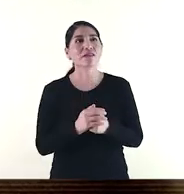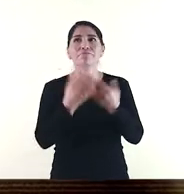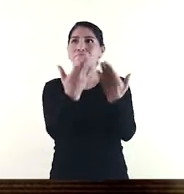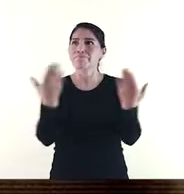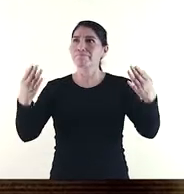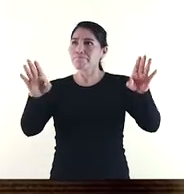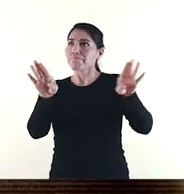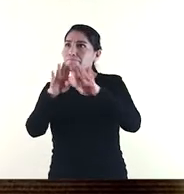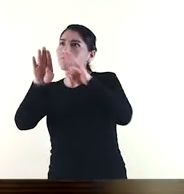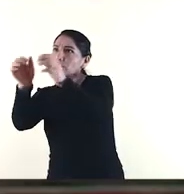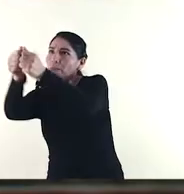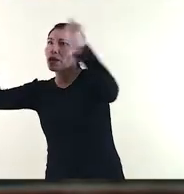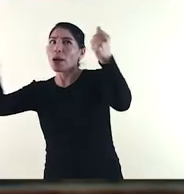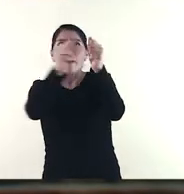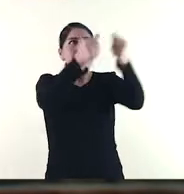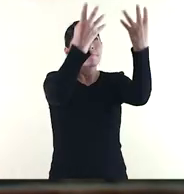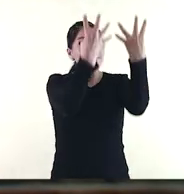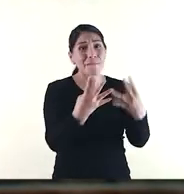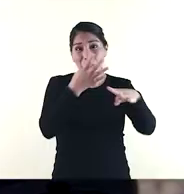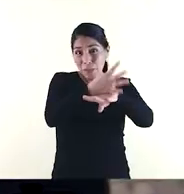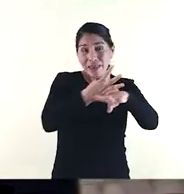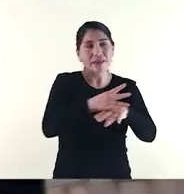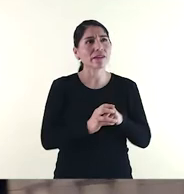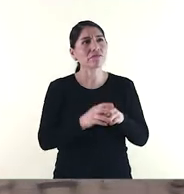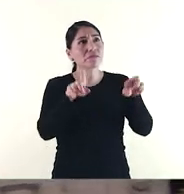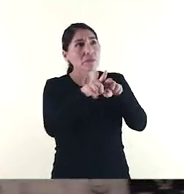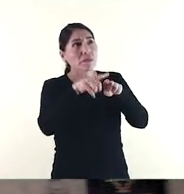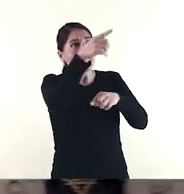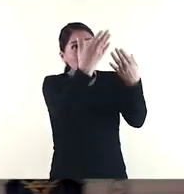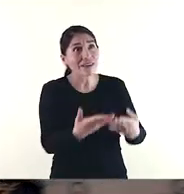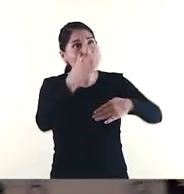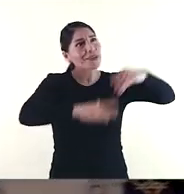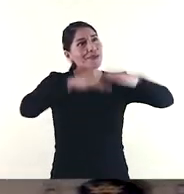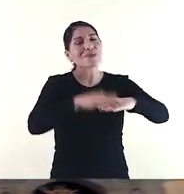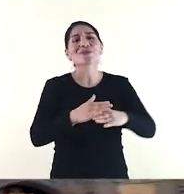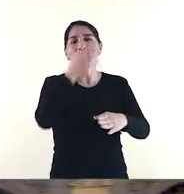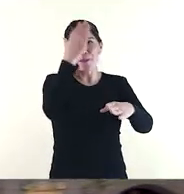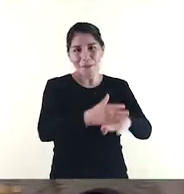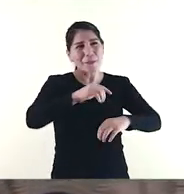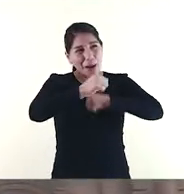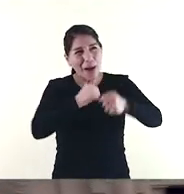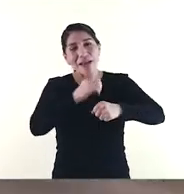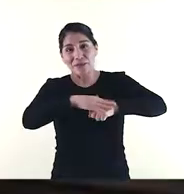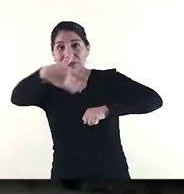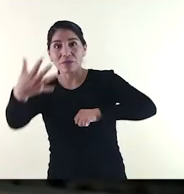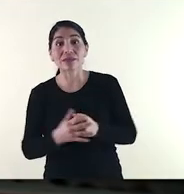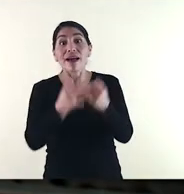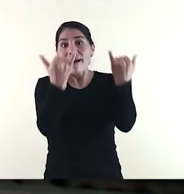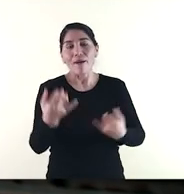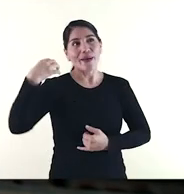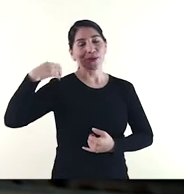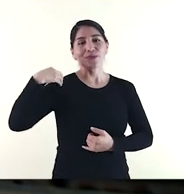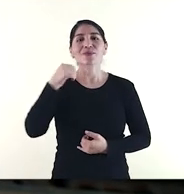portada plateresca neobarroca y dos balcones de celosías que imitan a los de Torre Tagle, esta construcción marcó el estilo de la plaza para